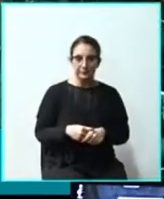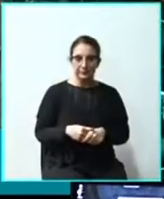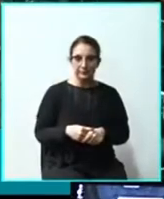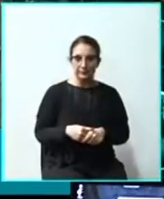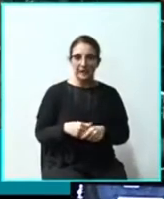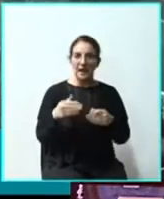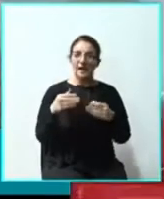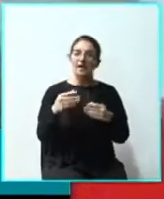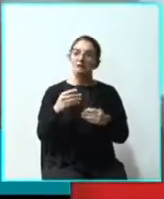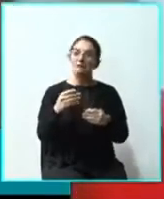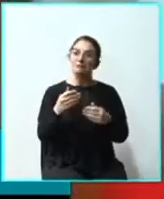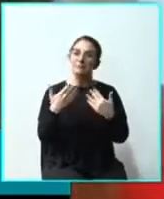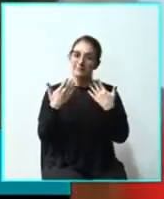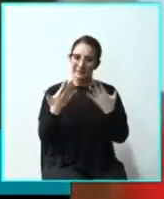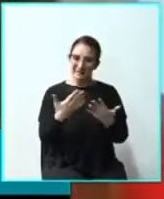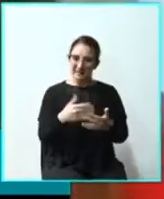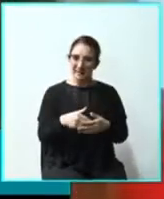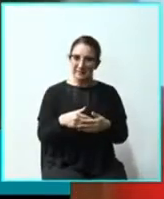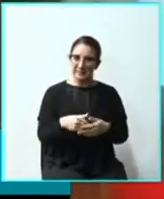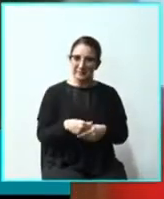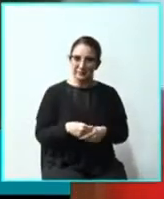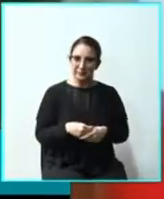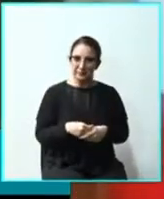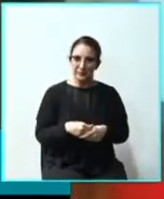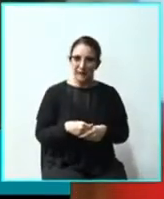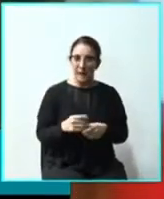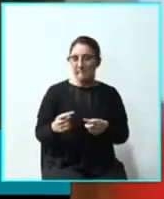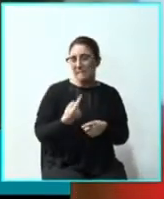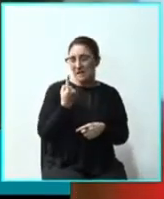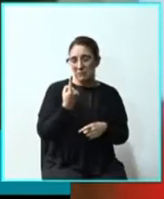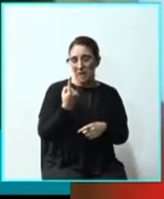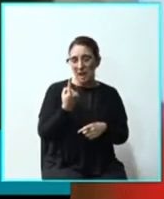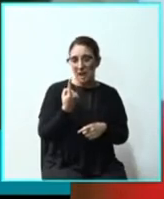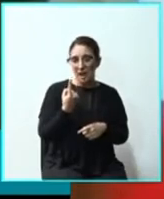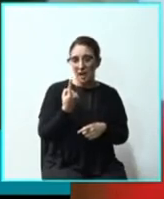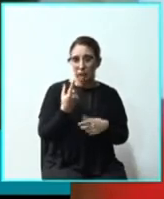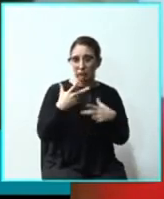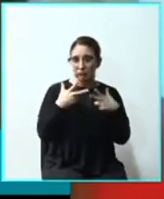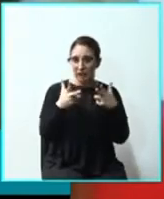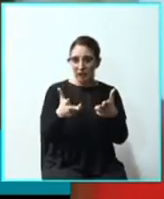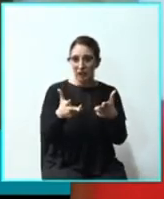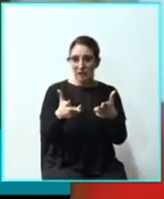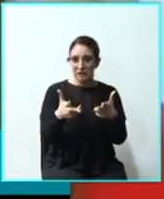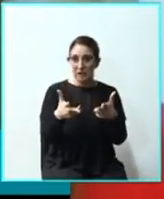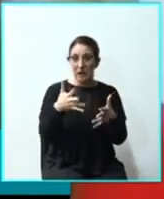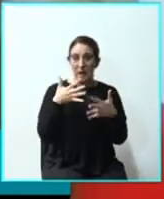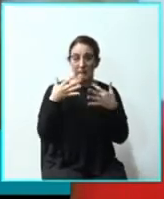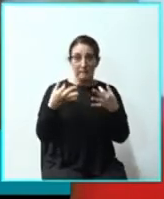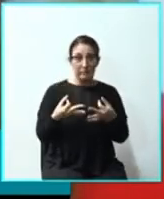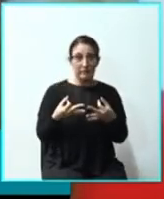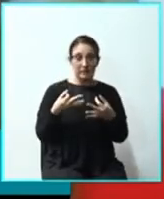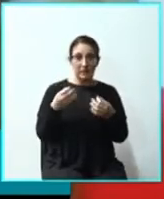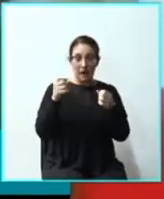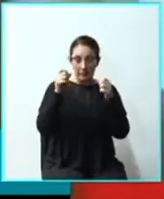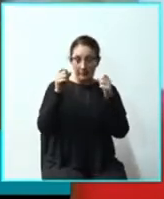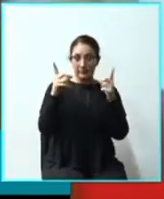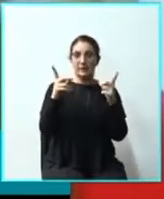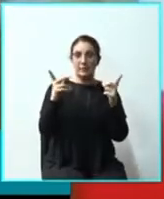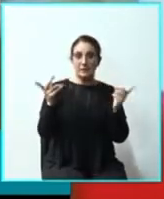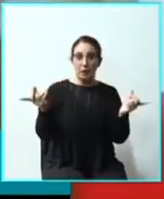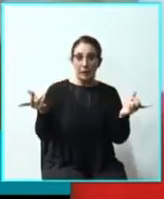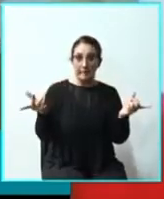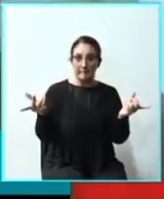Sí, señor presidente. Bueno, en principio quiero decir que realmente me asombra